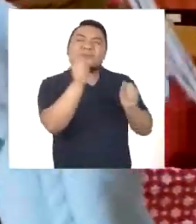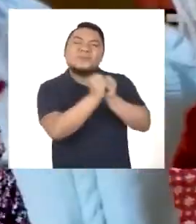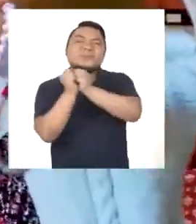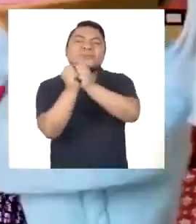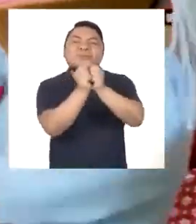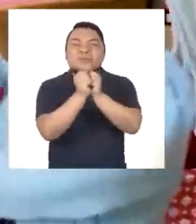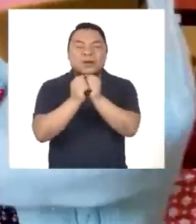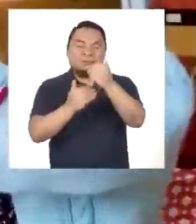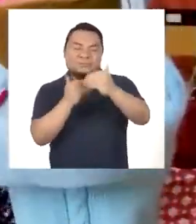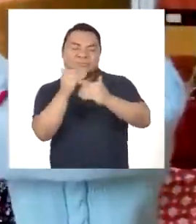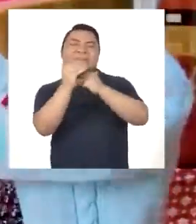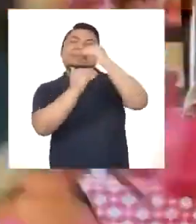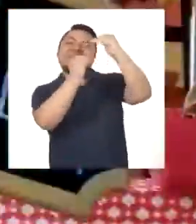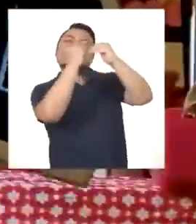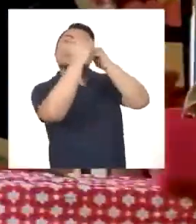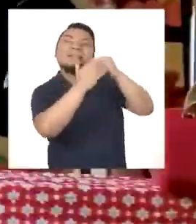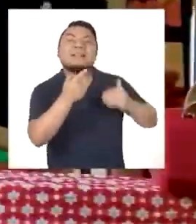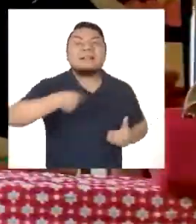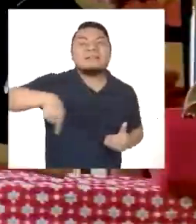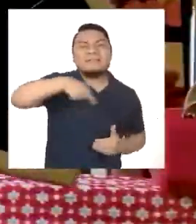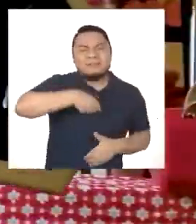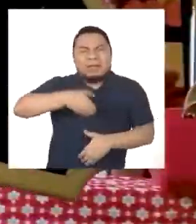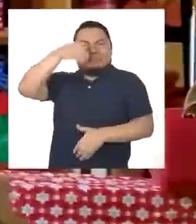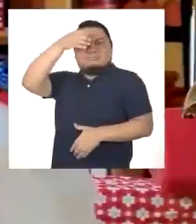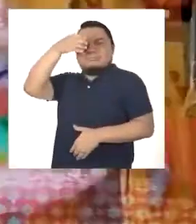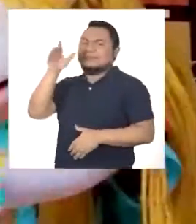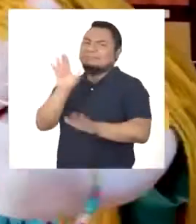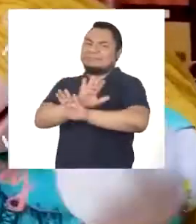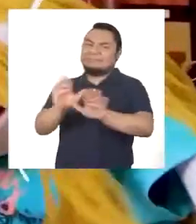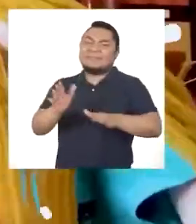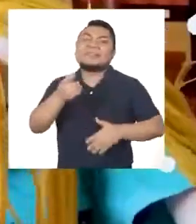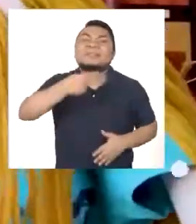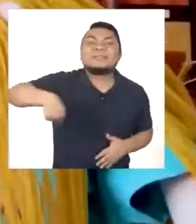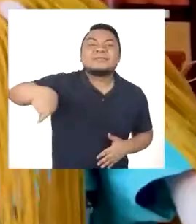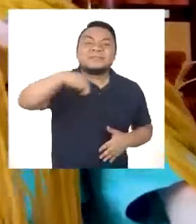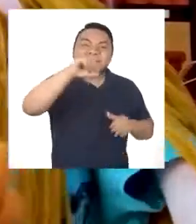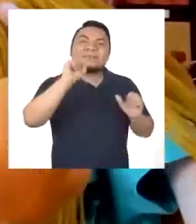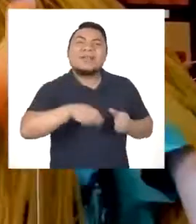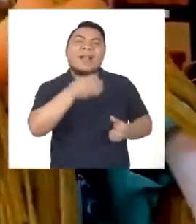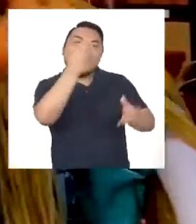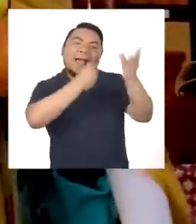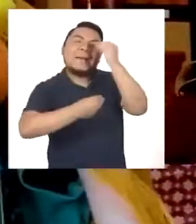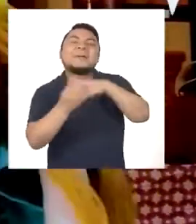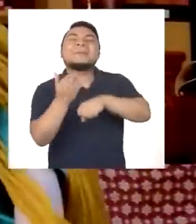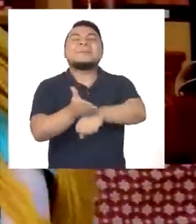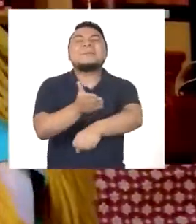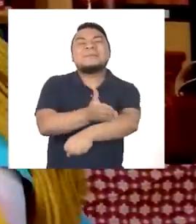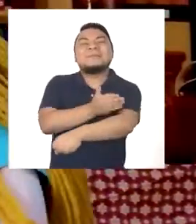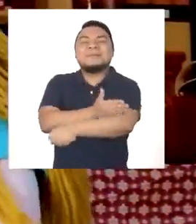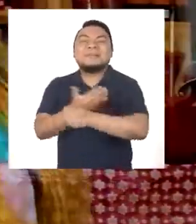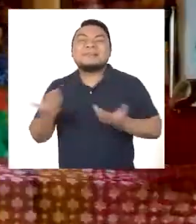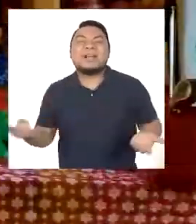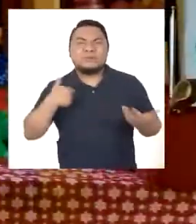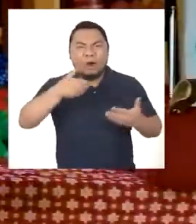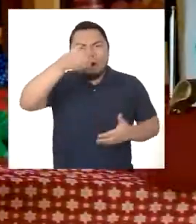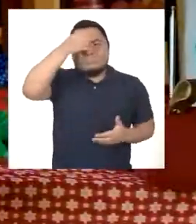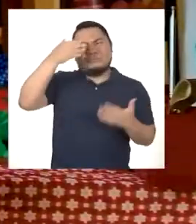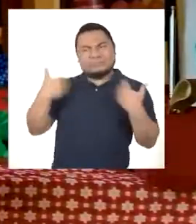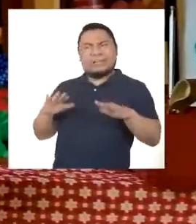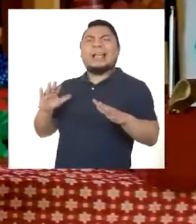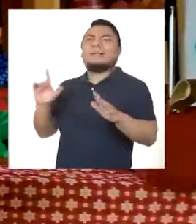juntos crecer. Nadie nace sabiendo, juntos vamos a aprender. Nadie